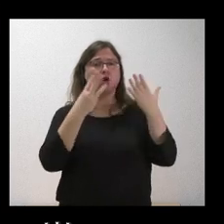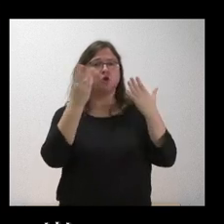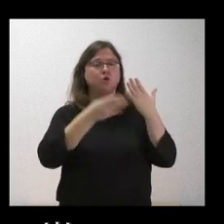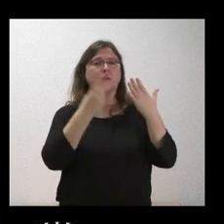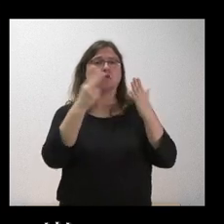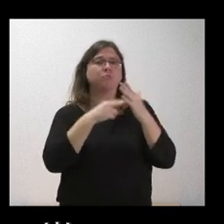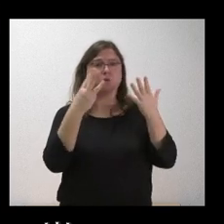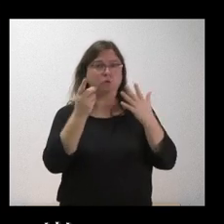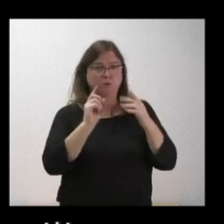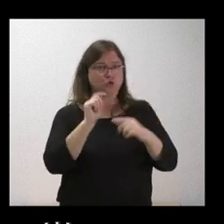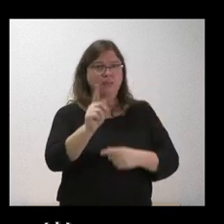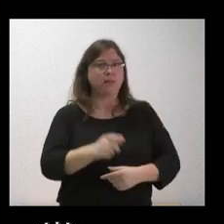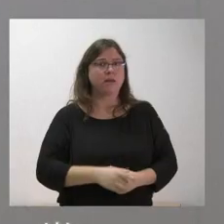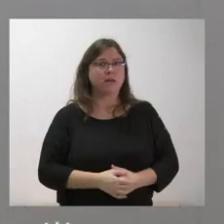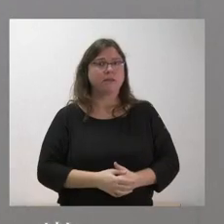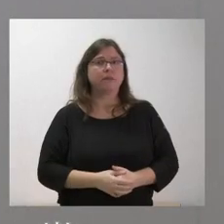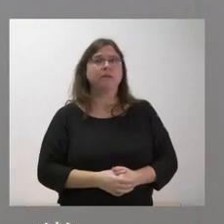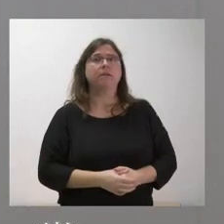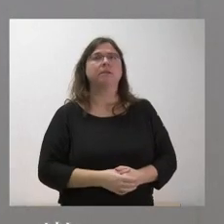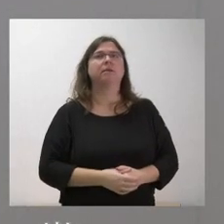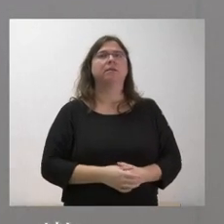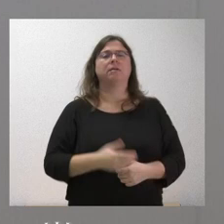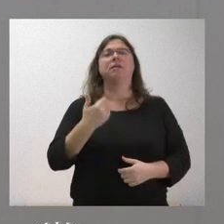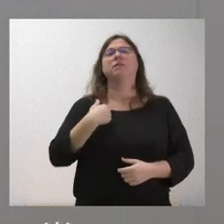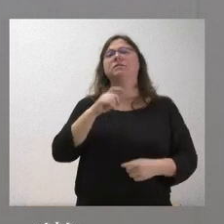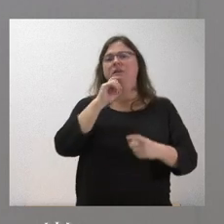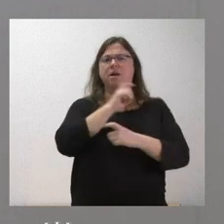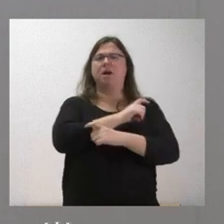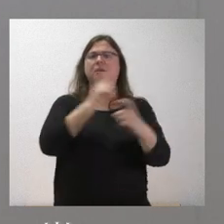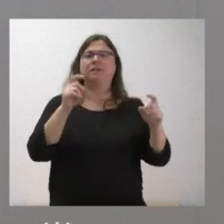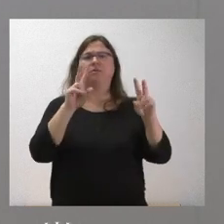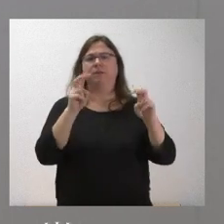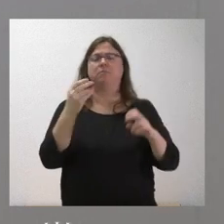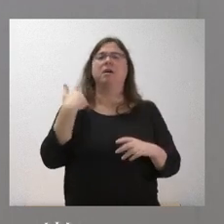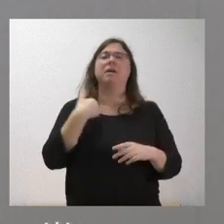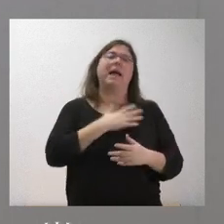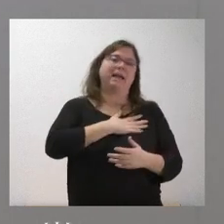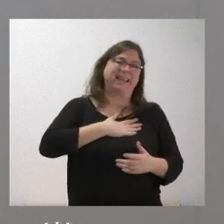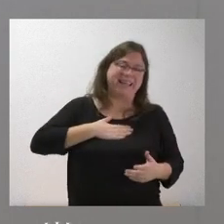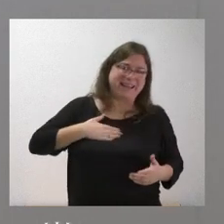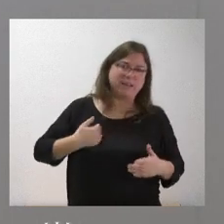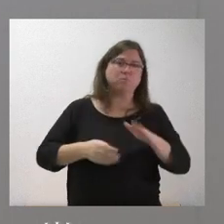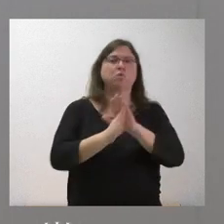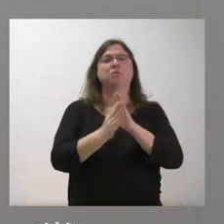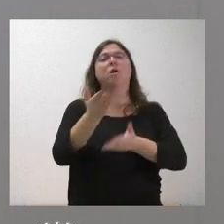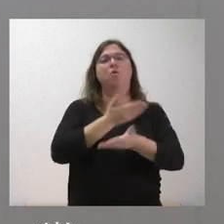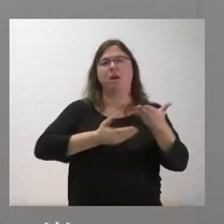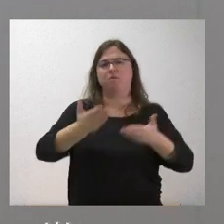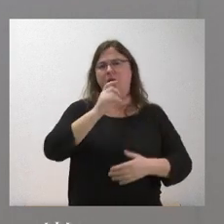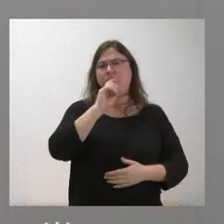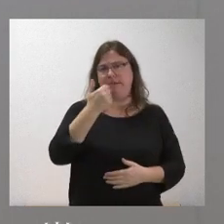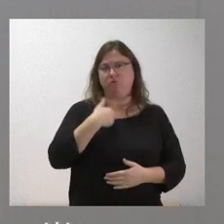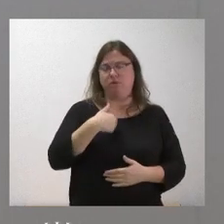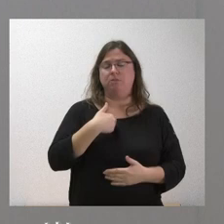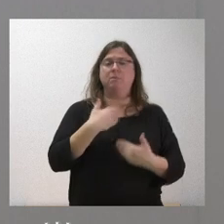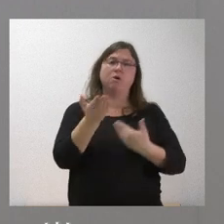esa no nosotros anunciamos ya un esfuerzo en esta materia pero también anunciamos nuestra voluntad de seguir colaborando con los agentes del diálogo